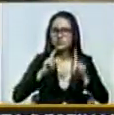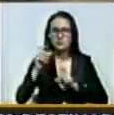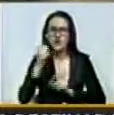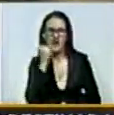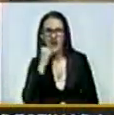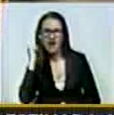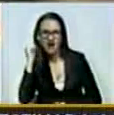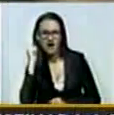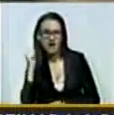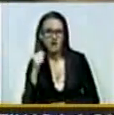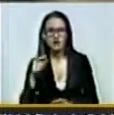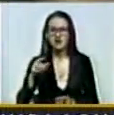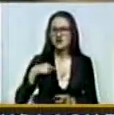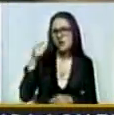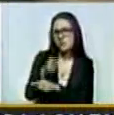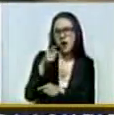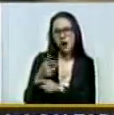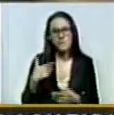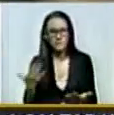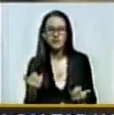reclamos, las exigencias,